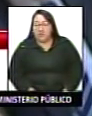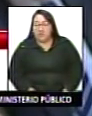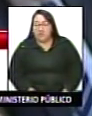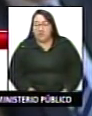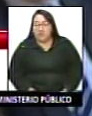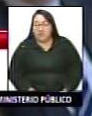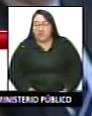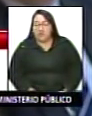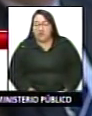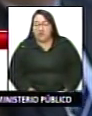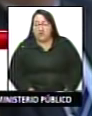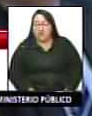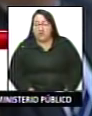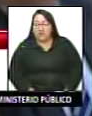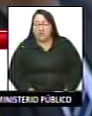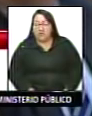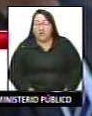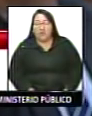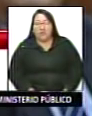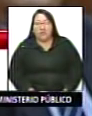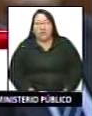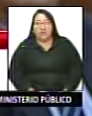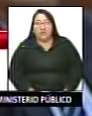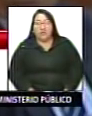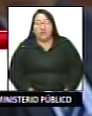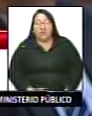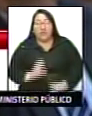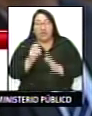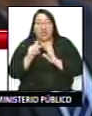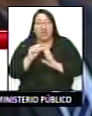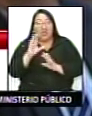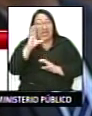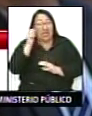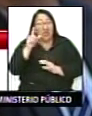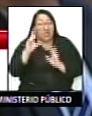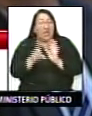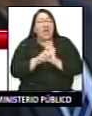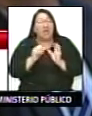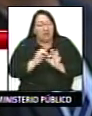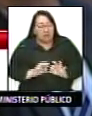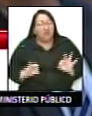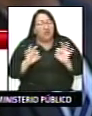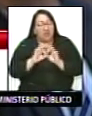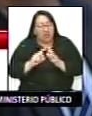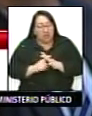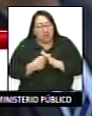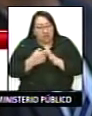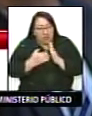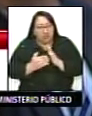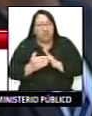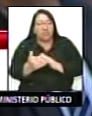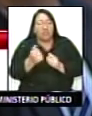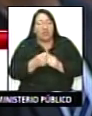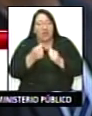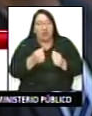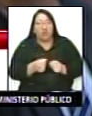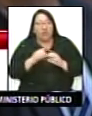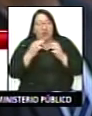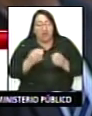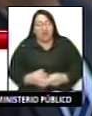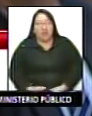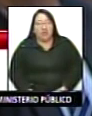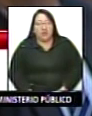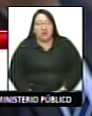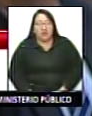país. Y creo que esta ley va a ser un punto de partida para poder no solo revalorar la agricultura familiar,